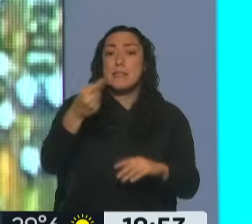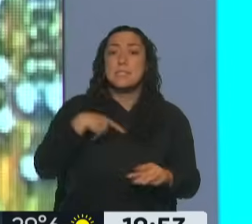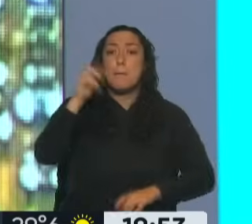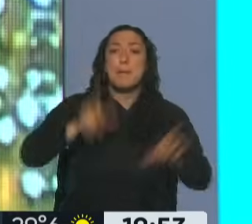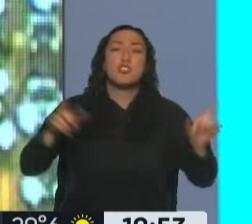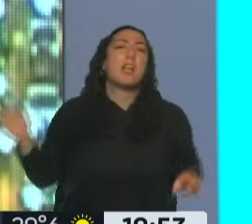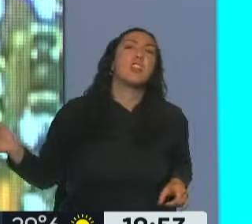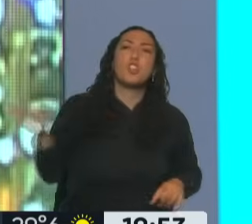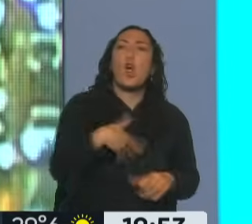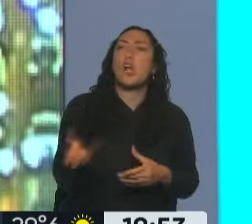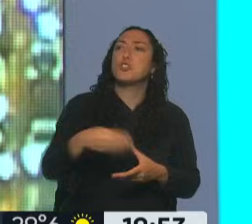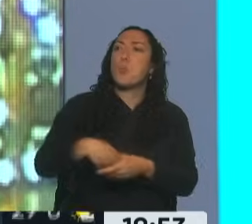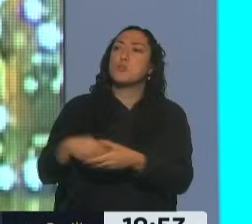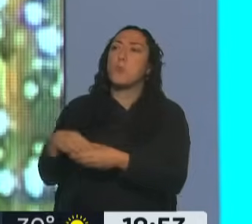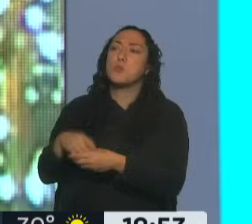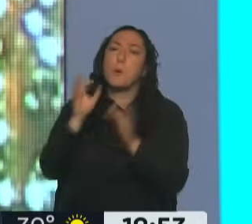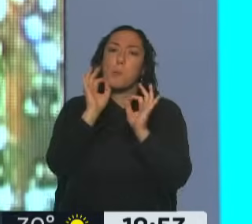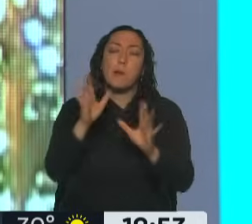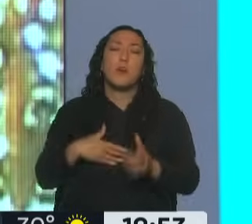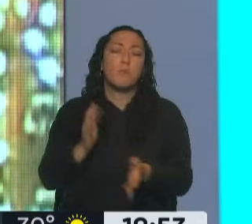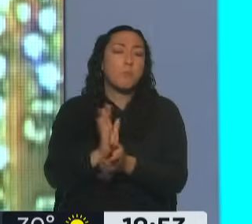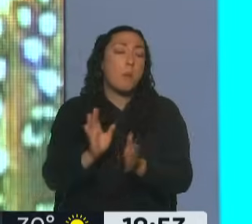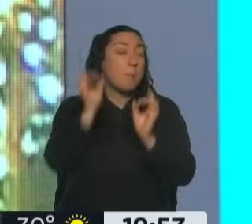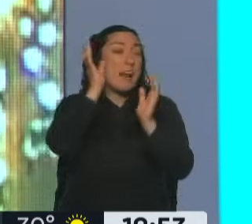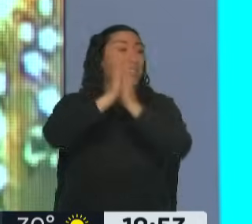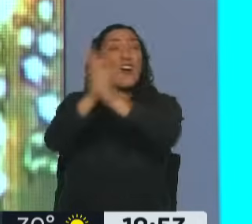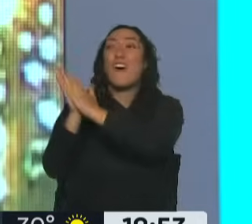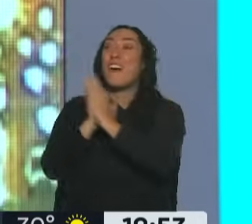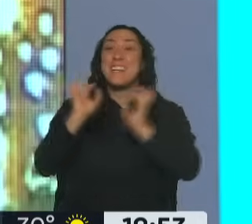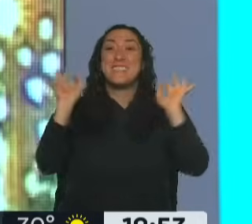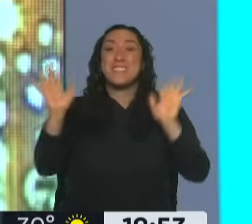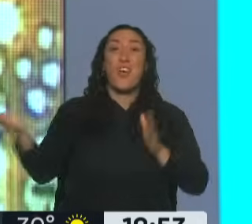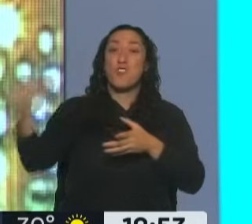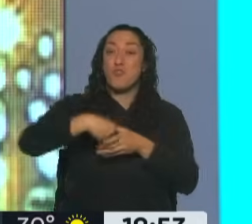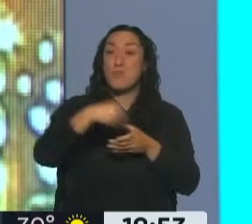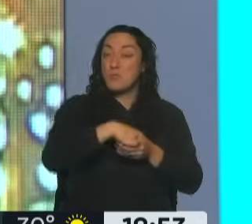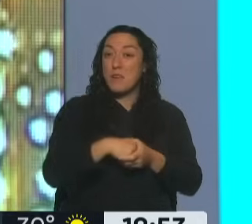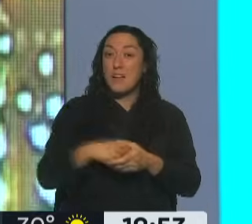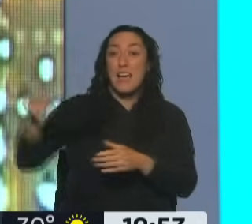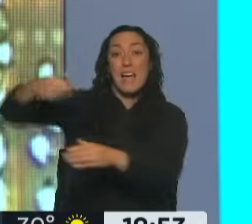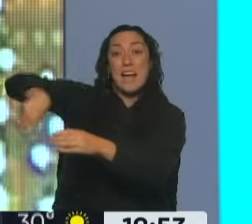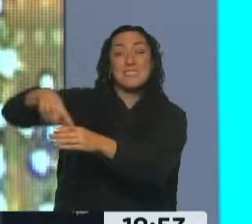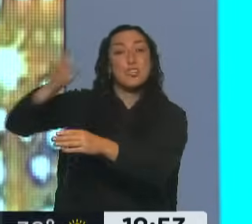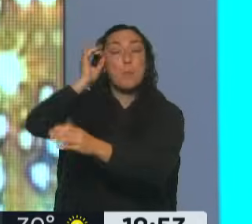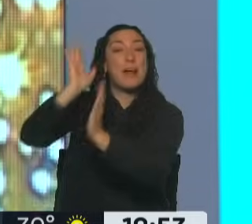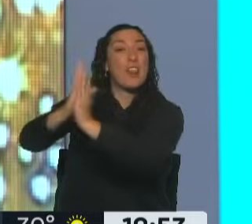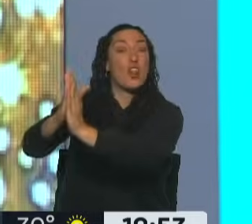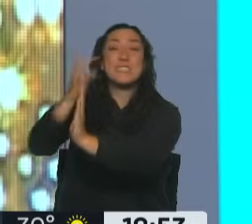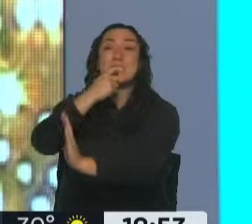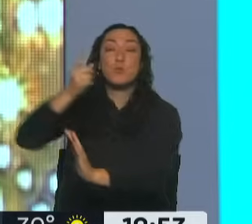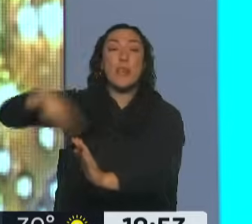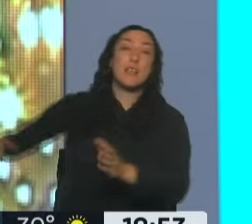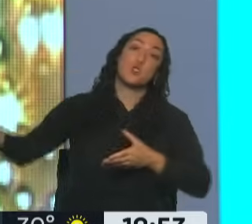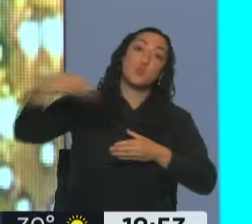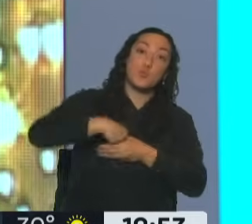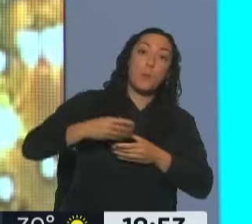quieran sumar. Se hizo una especie de ley de amnistía, digamos. Bueno, toda la casta está perdonada en la medida en que se quiera